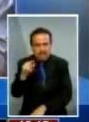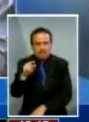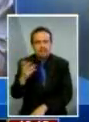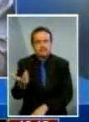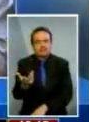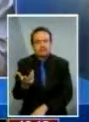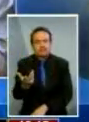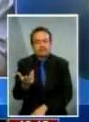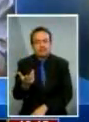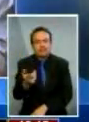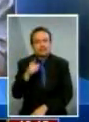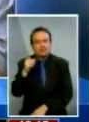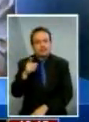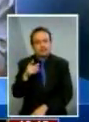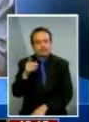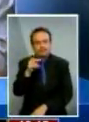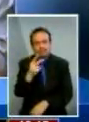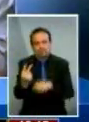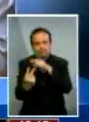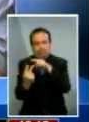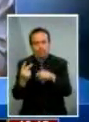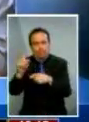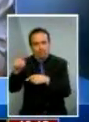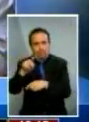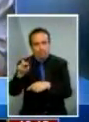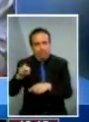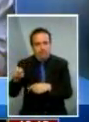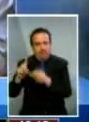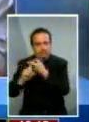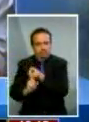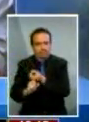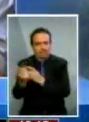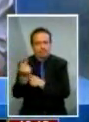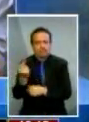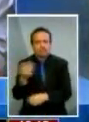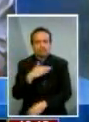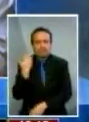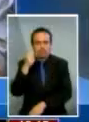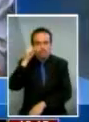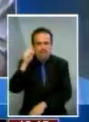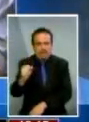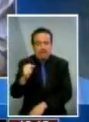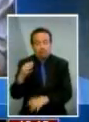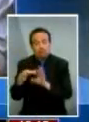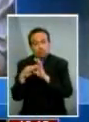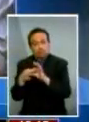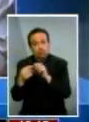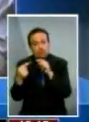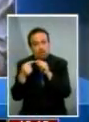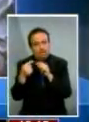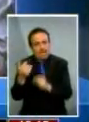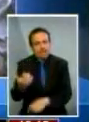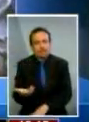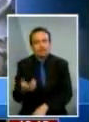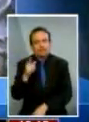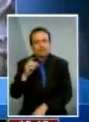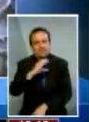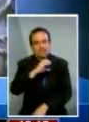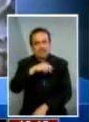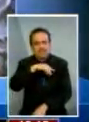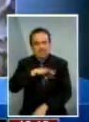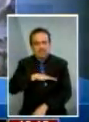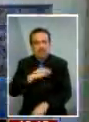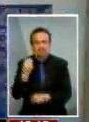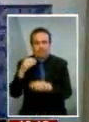este atentado que lamentablemente terminó con la vida de sus padres. Le agradecemos muchísimo este contacto con CNN